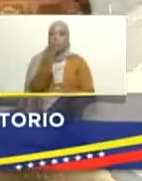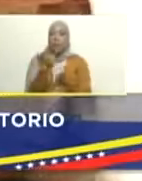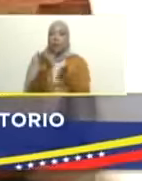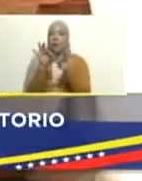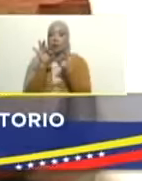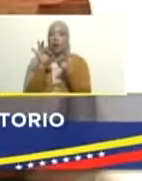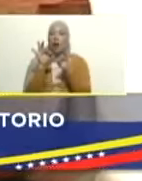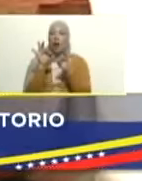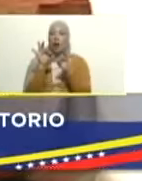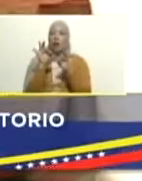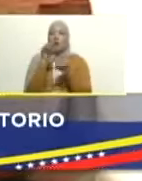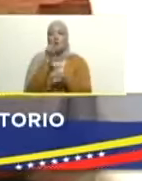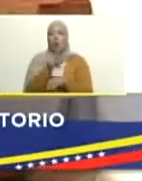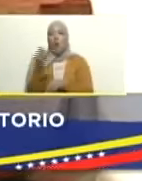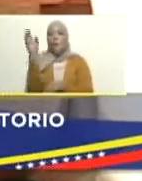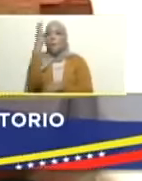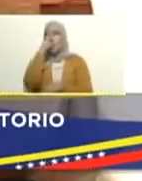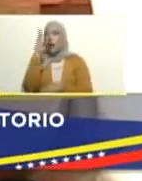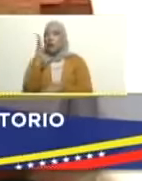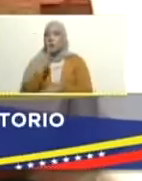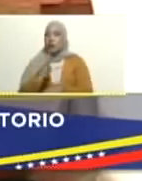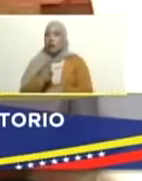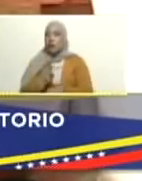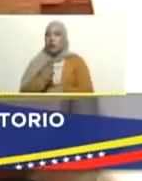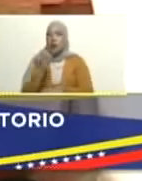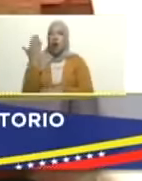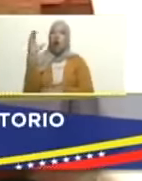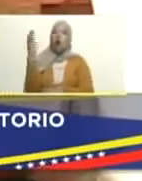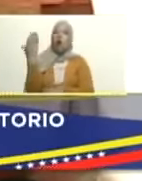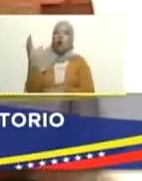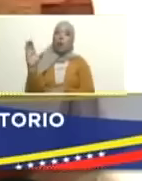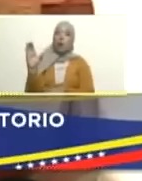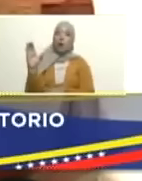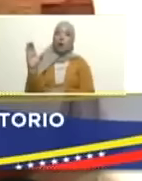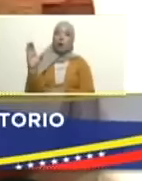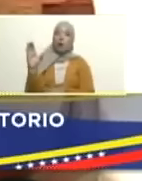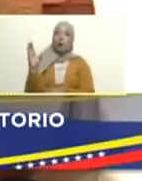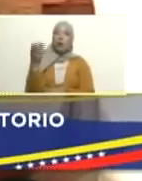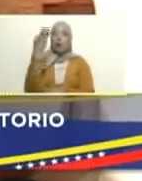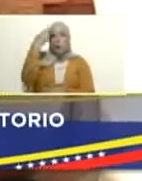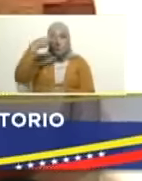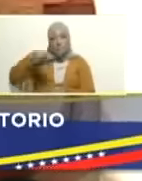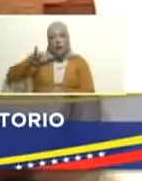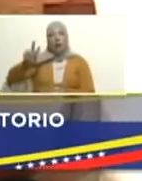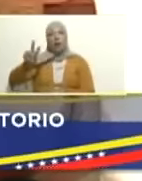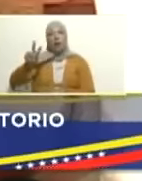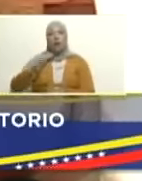especiales, Brasil, Colombia, México,